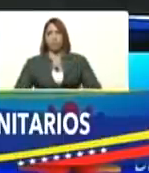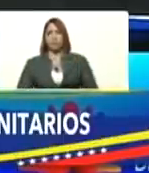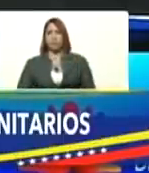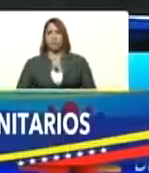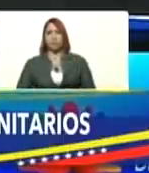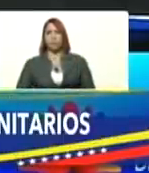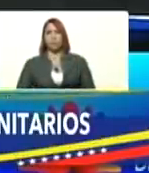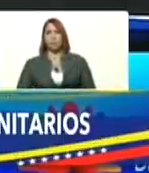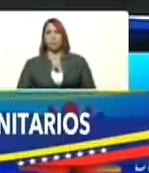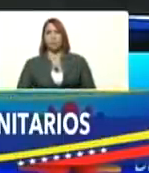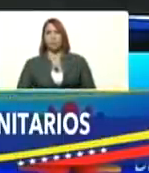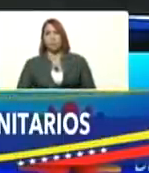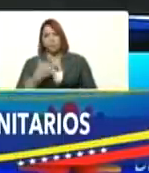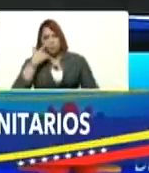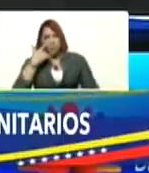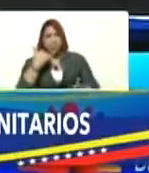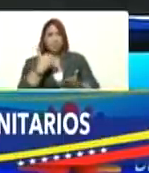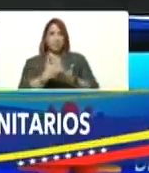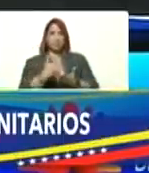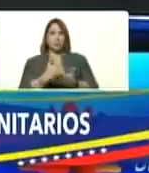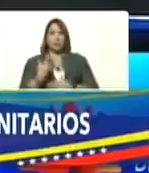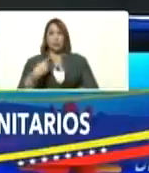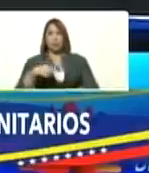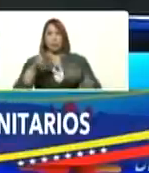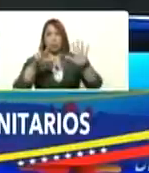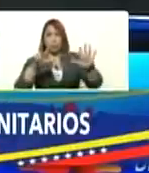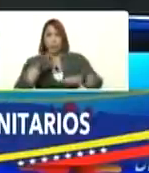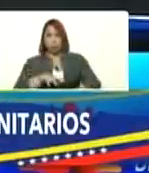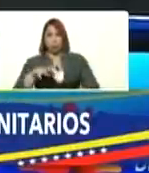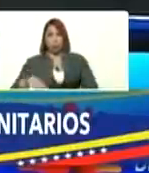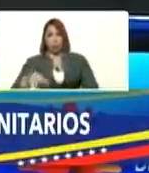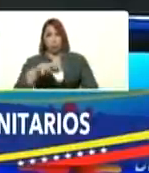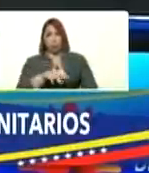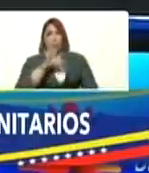para ir probando por región. Tenemos 8 regiones en el país.